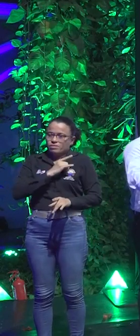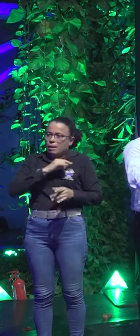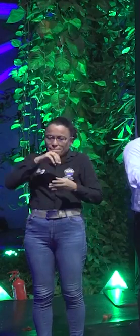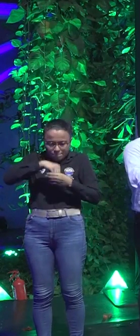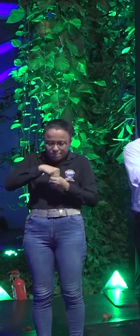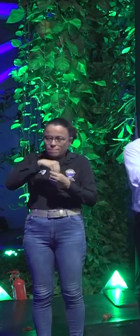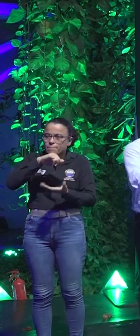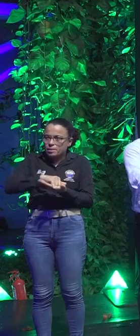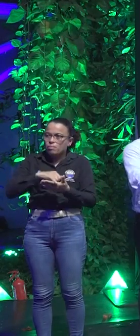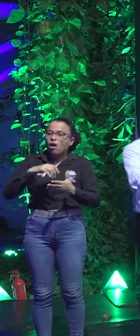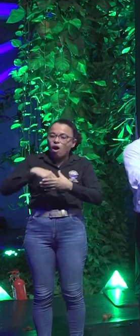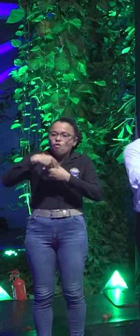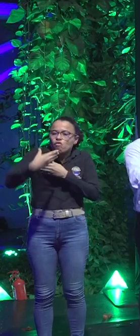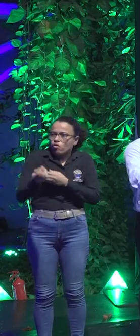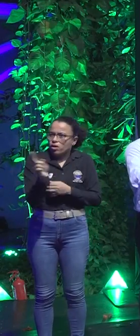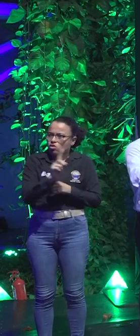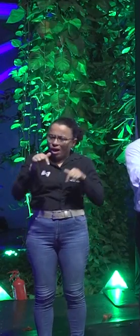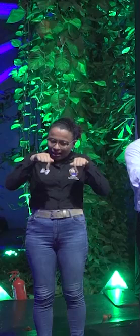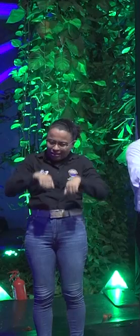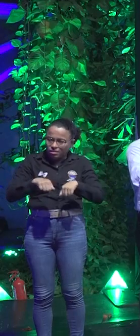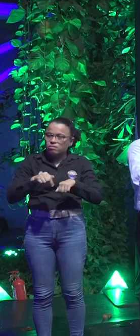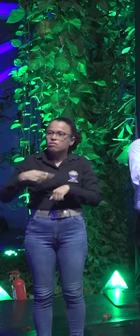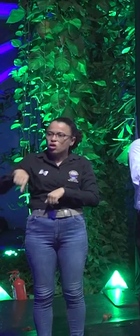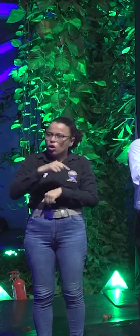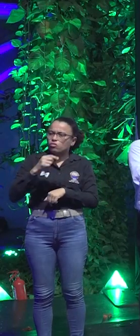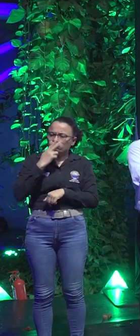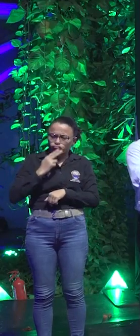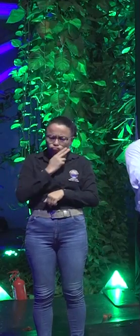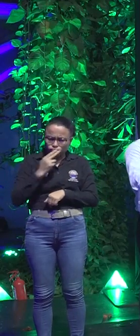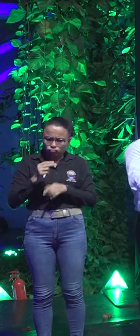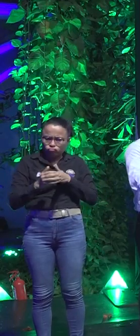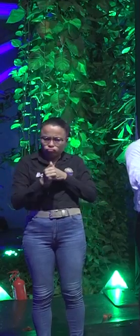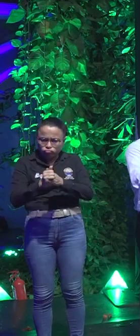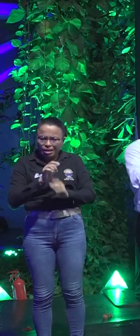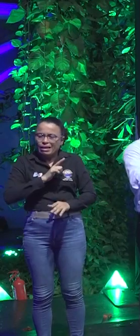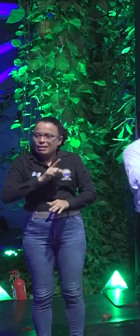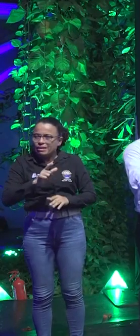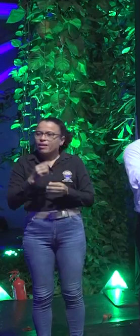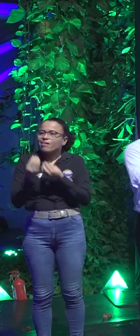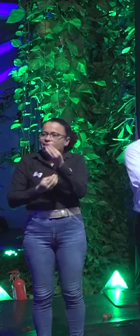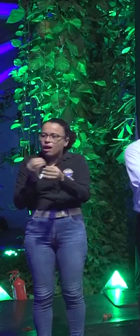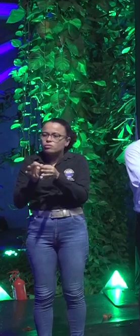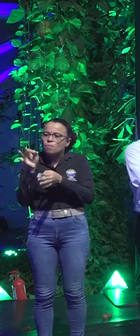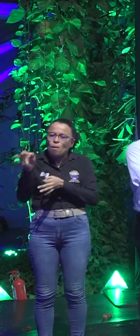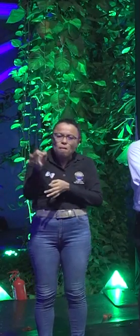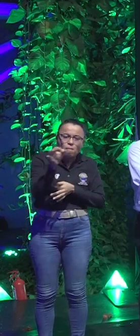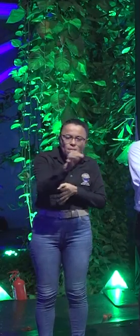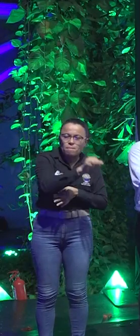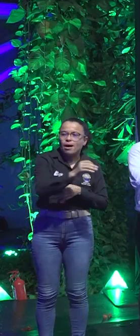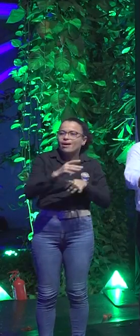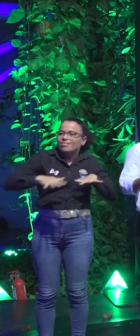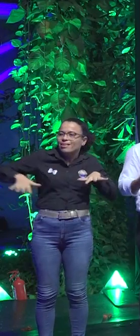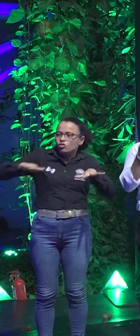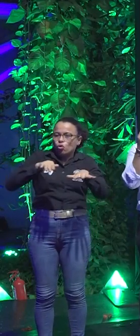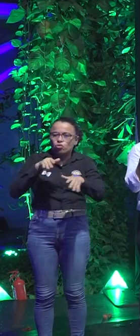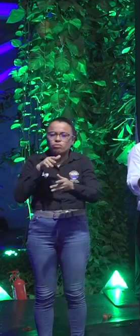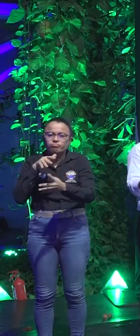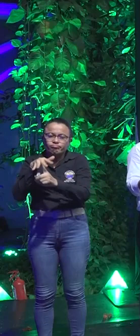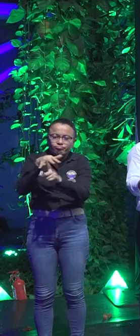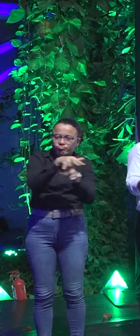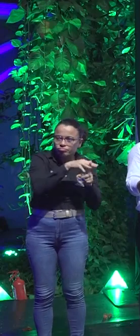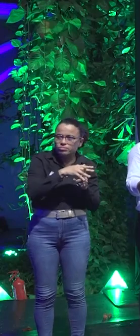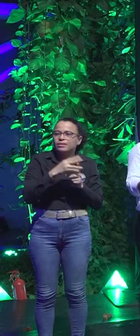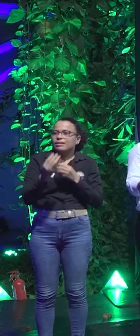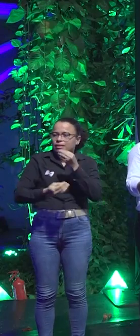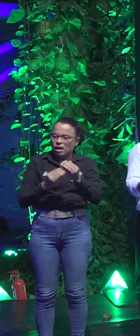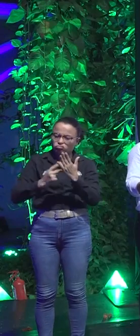hacen comprometidos y esa pequeña bonificación lo lleva a salir a territorio, a ir a los municipios, a formular proyectos cada vez más pertinentes que